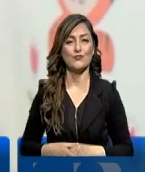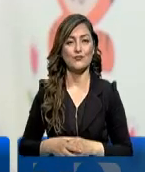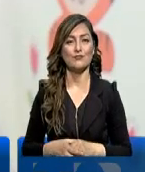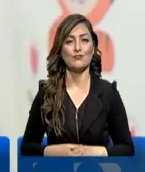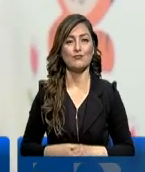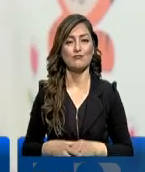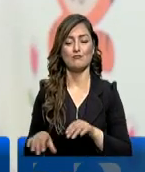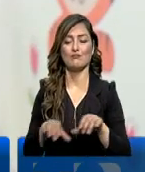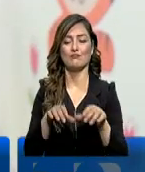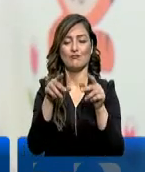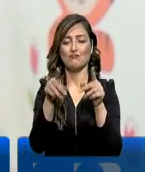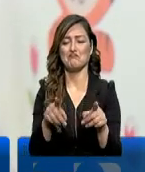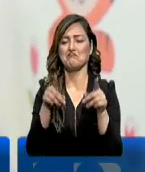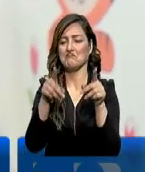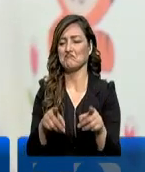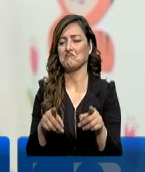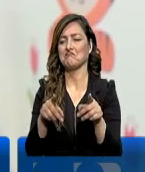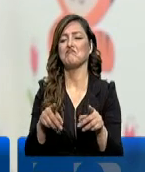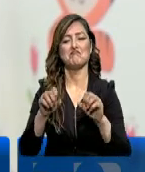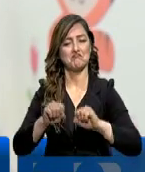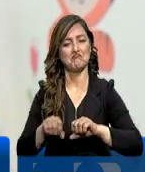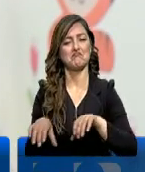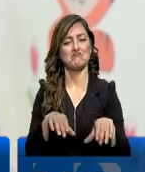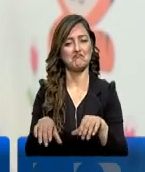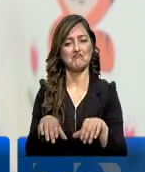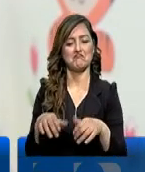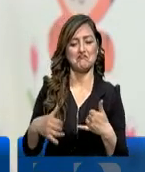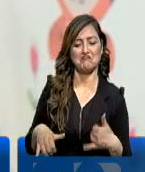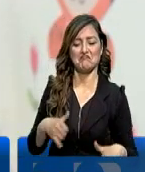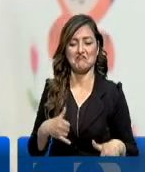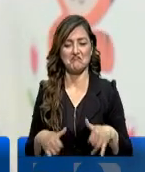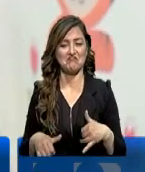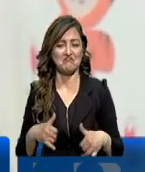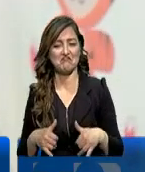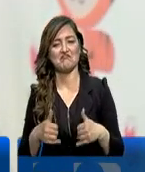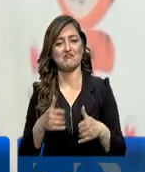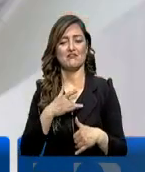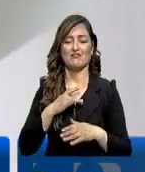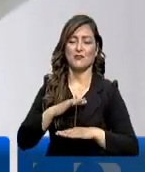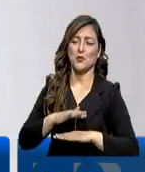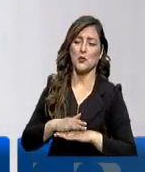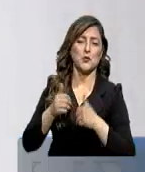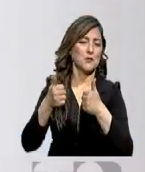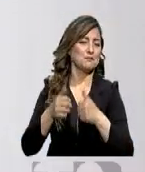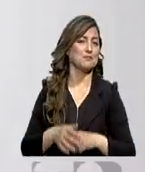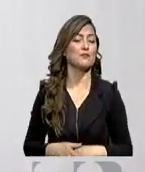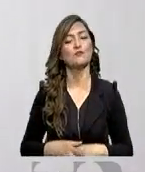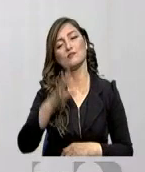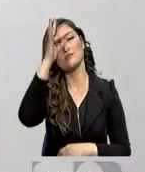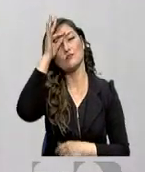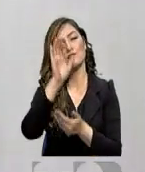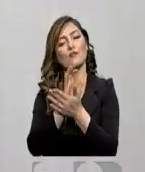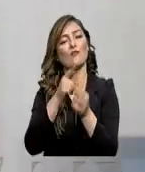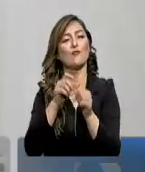tipo de actividad lúdica, algún tipo de actividad que los niños se entretengan y así hacer una estancia un poco más llevadera. El Hospital del IES Quito Sur